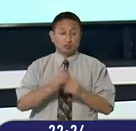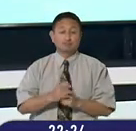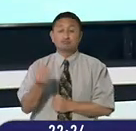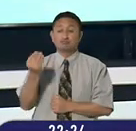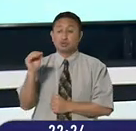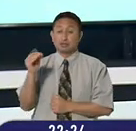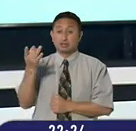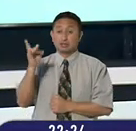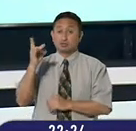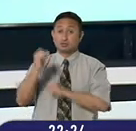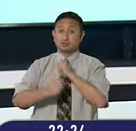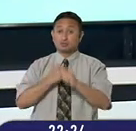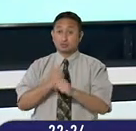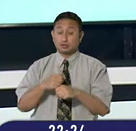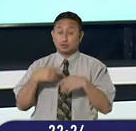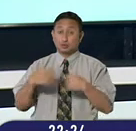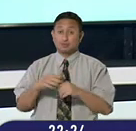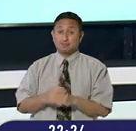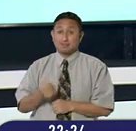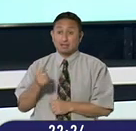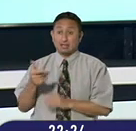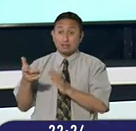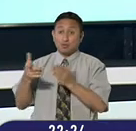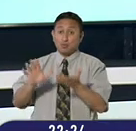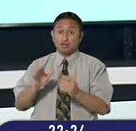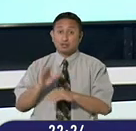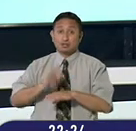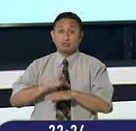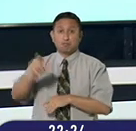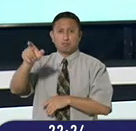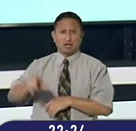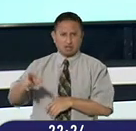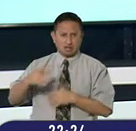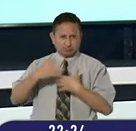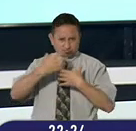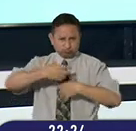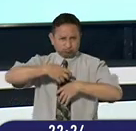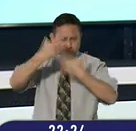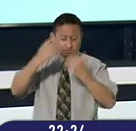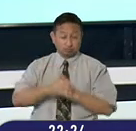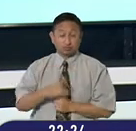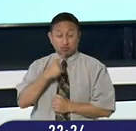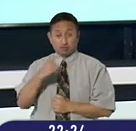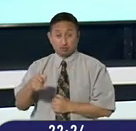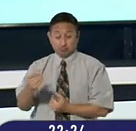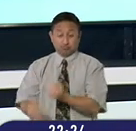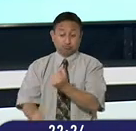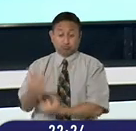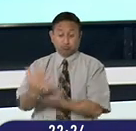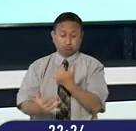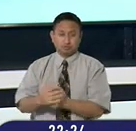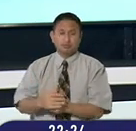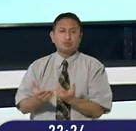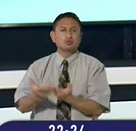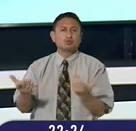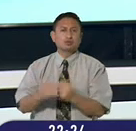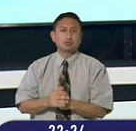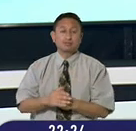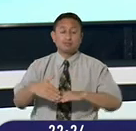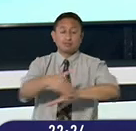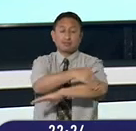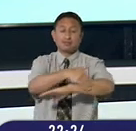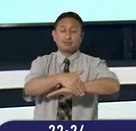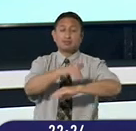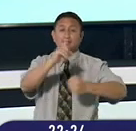de 18 años se salvó de morir en manos de la ciudadanía que amenazó con quemarlo. Este suceso se registró en las